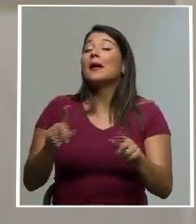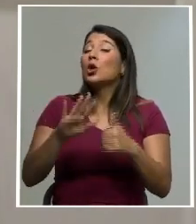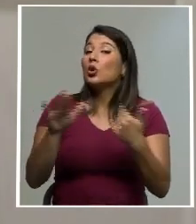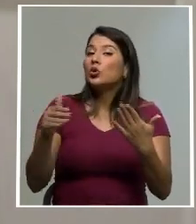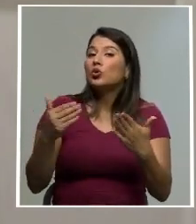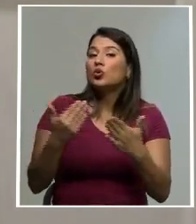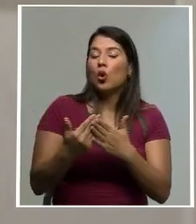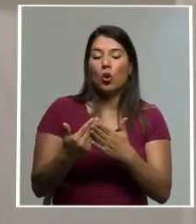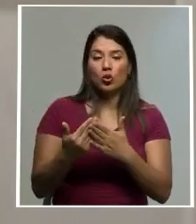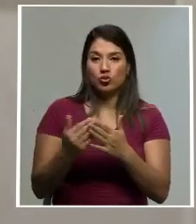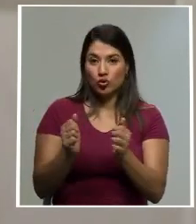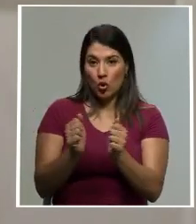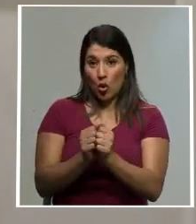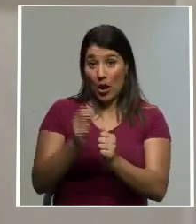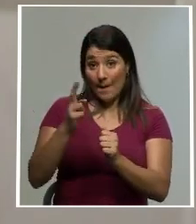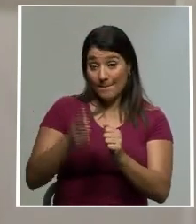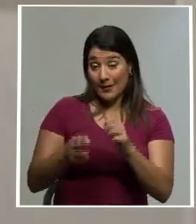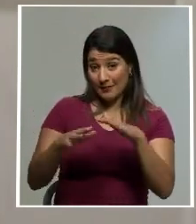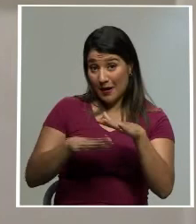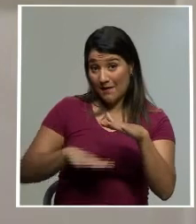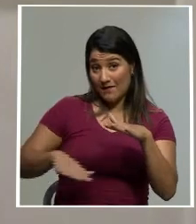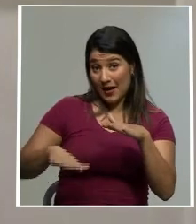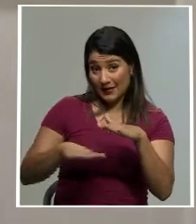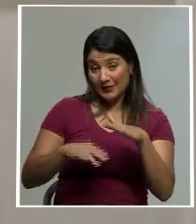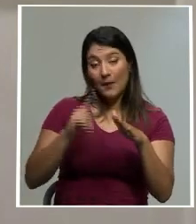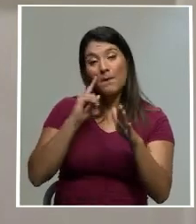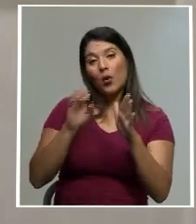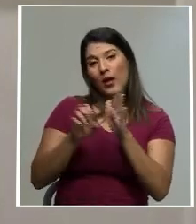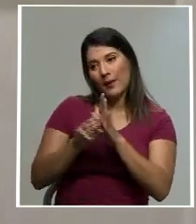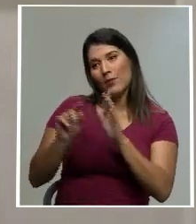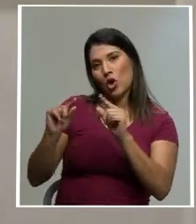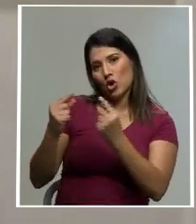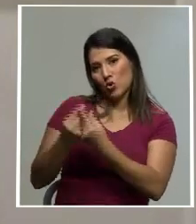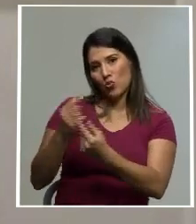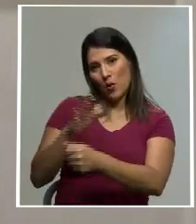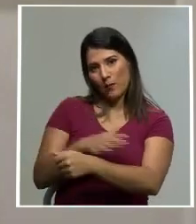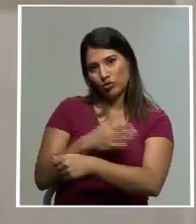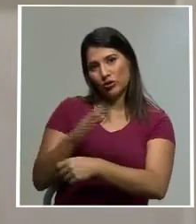referencial, que en este caso era, digamos, los Beatles como tal.